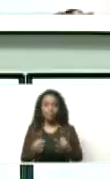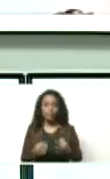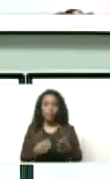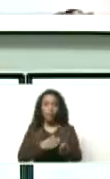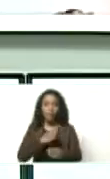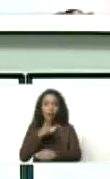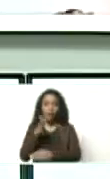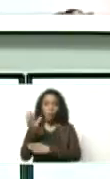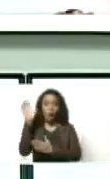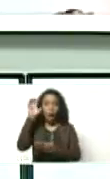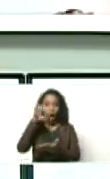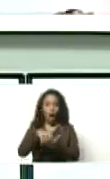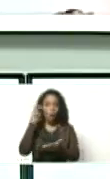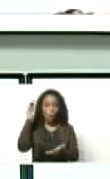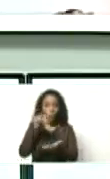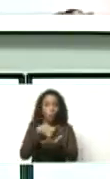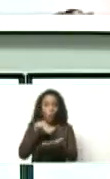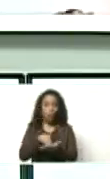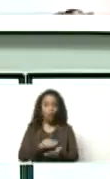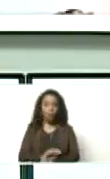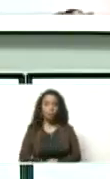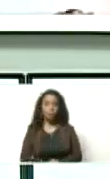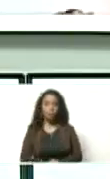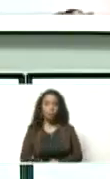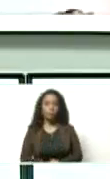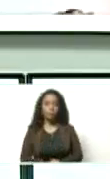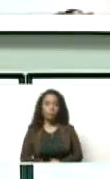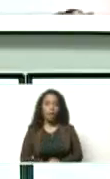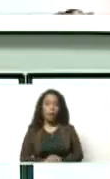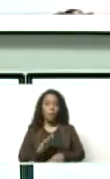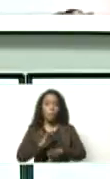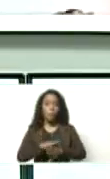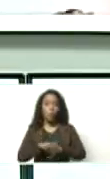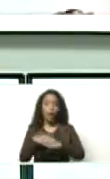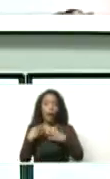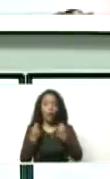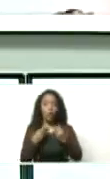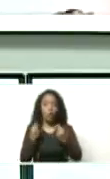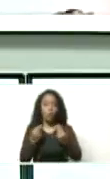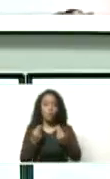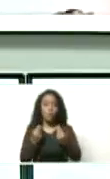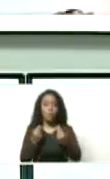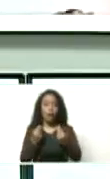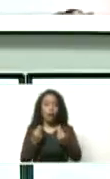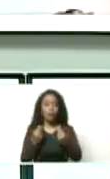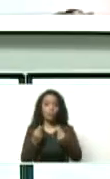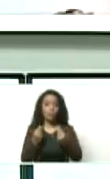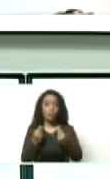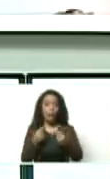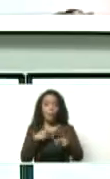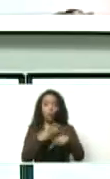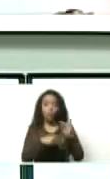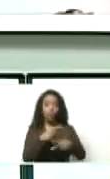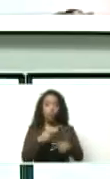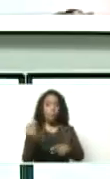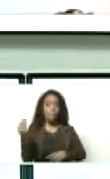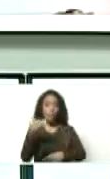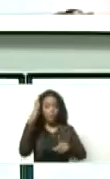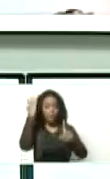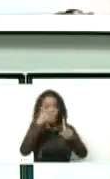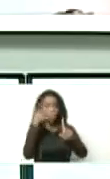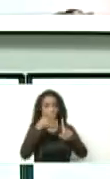Aragua, porque la economía productiva además es formación,